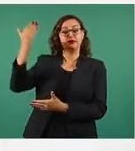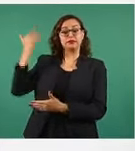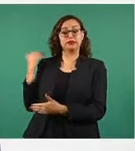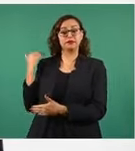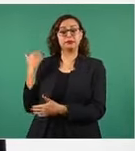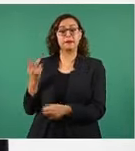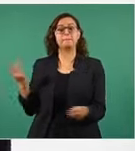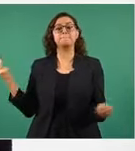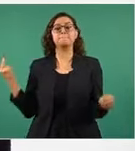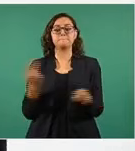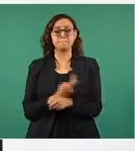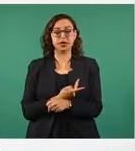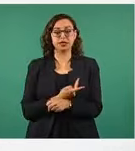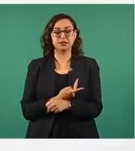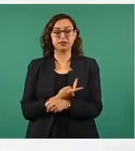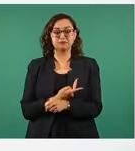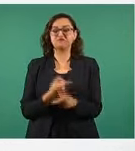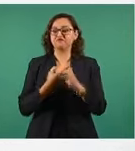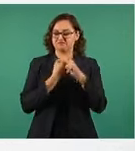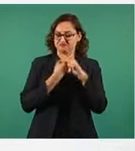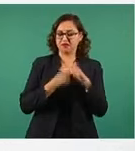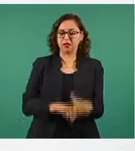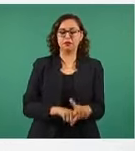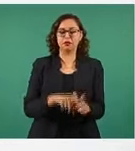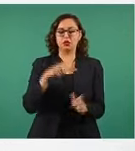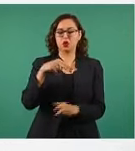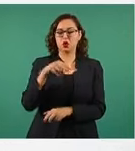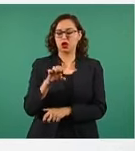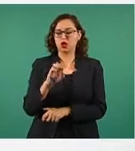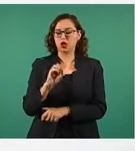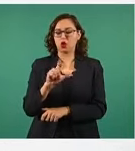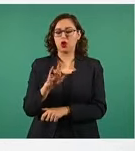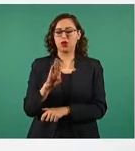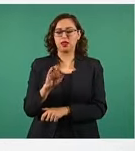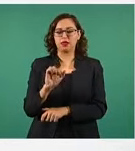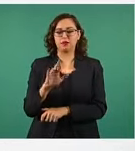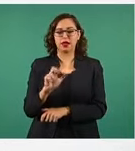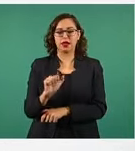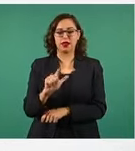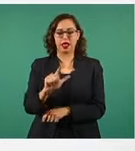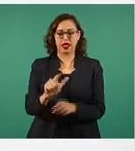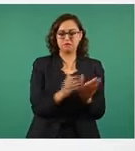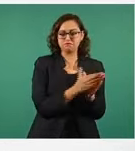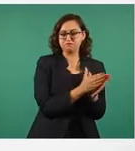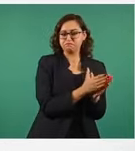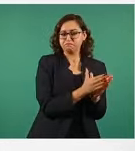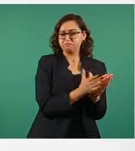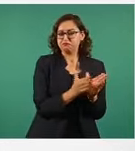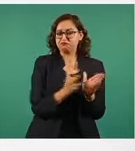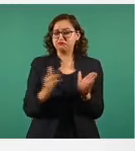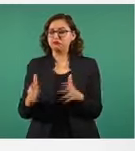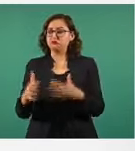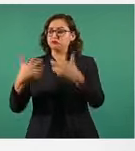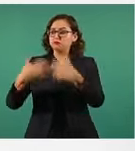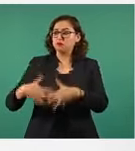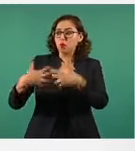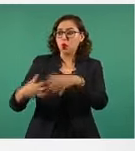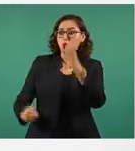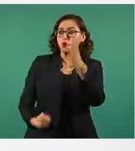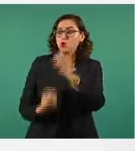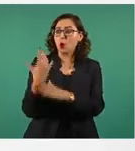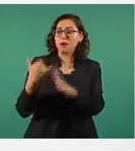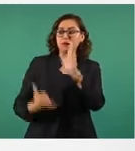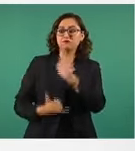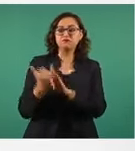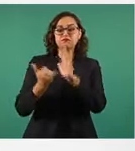significativamente desde el inicio del periodo neoliberal, no se había construido una nueva refinería en nuestro